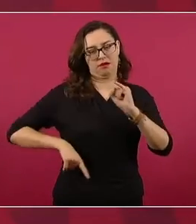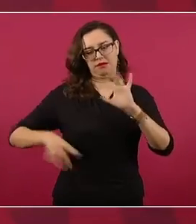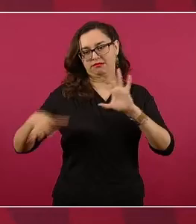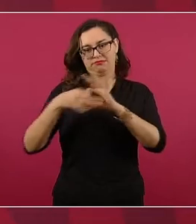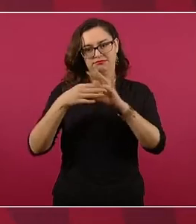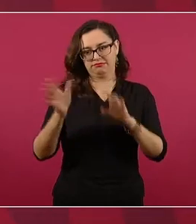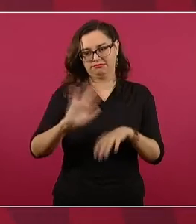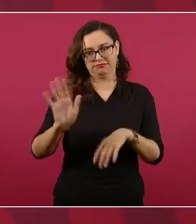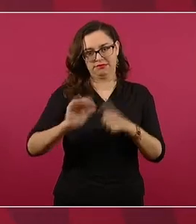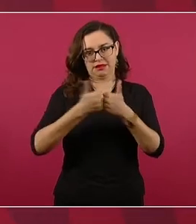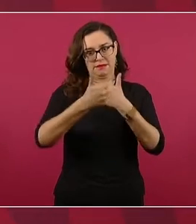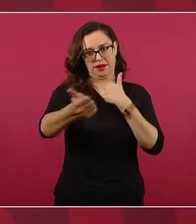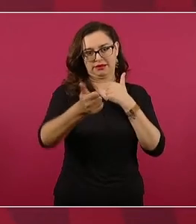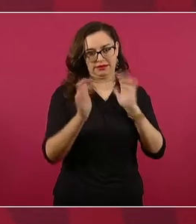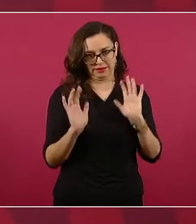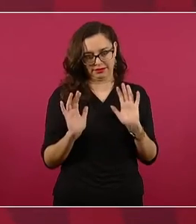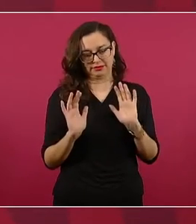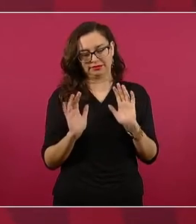Entonces,